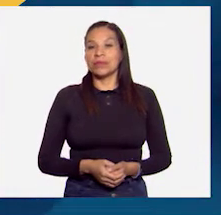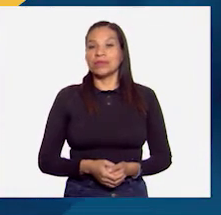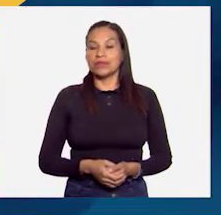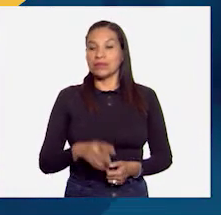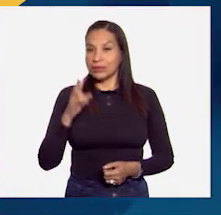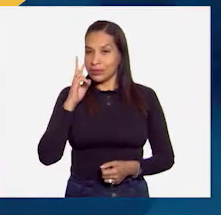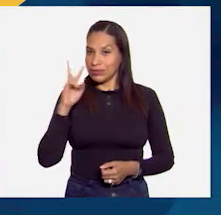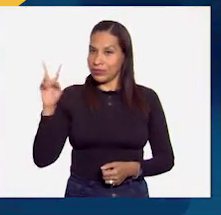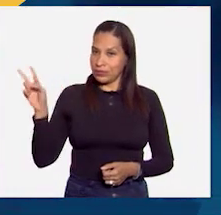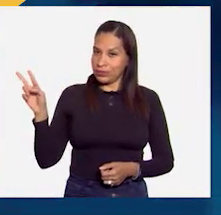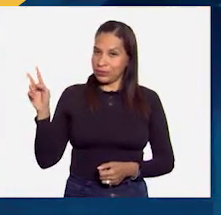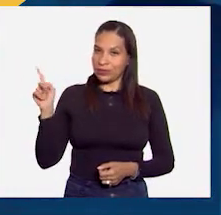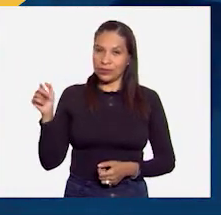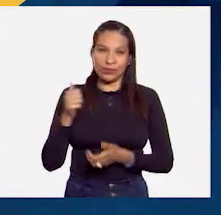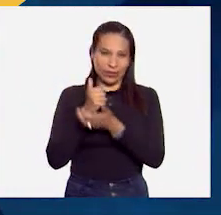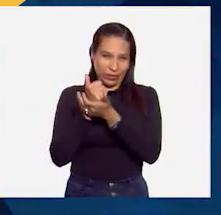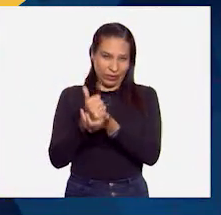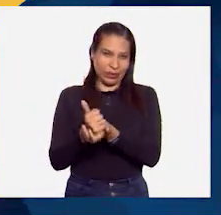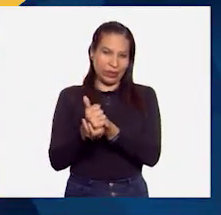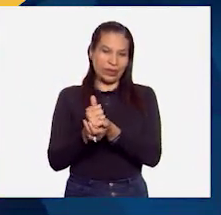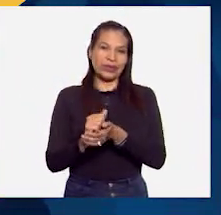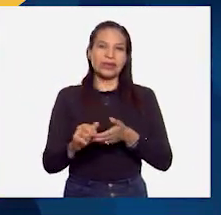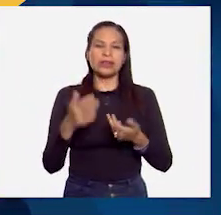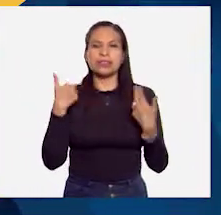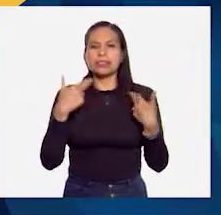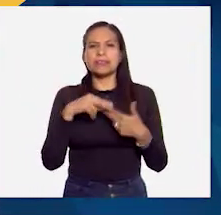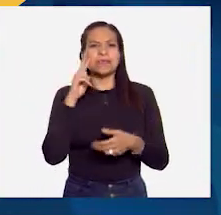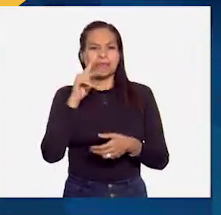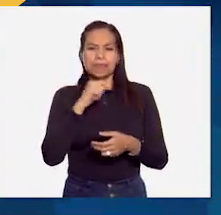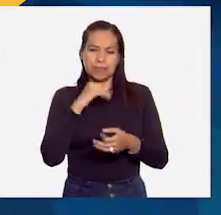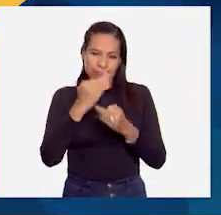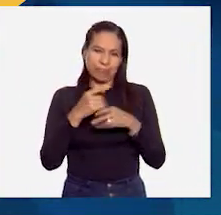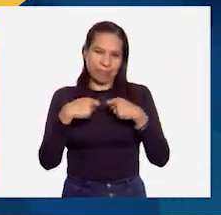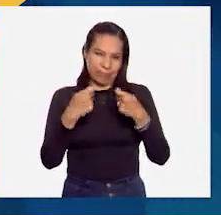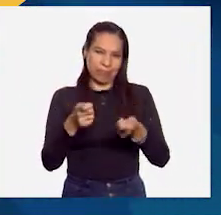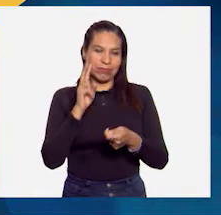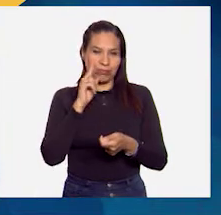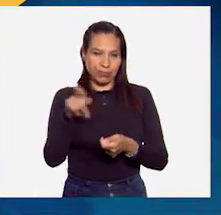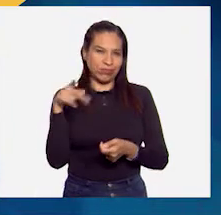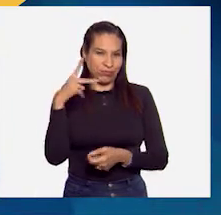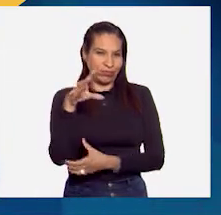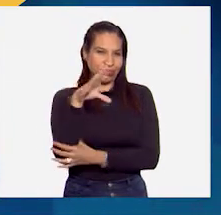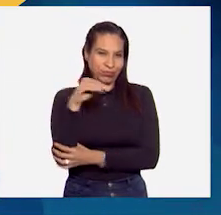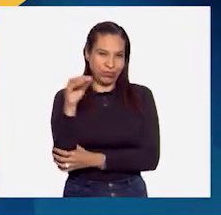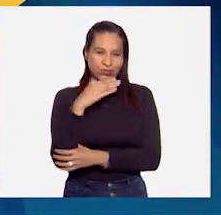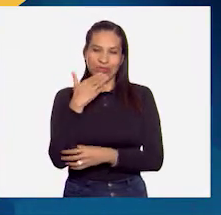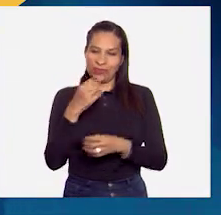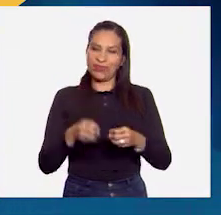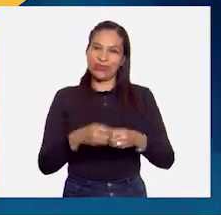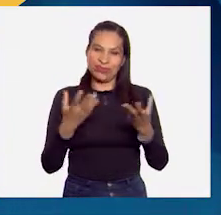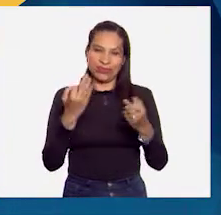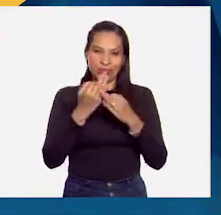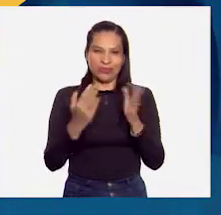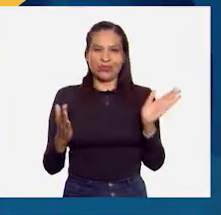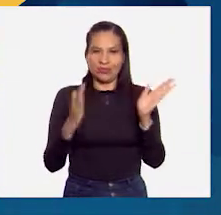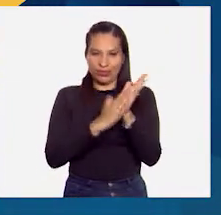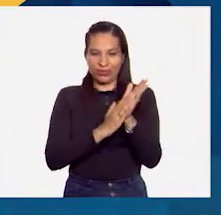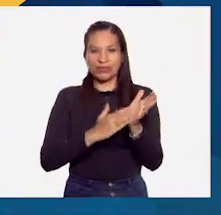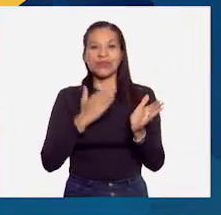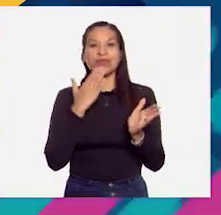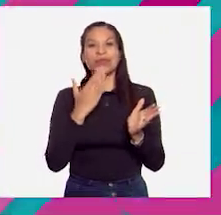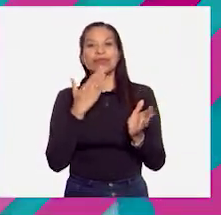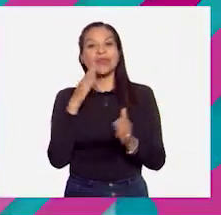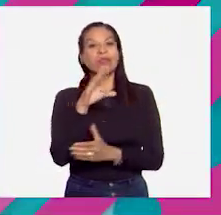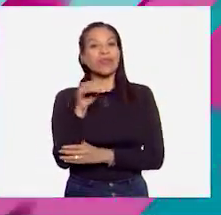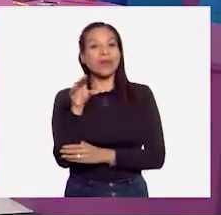A ver, te voy a ayudar. Ah, maestro, yo no le pasé el mío, pero ahorita se lo paso. Este es el de Ton. Claro, Jenny, vamos a pegarlo de una vez. Muy bien,